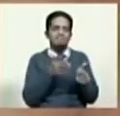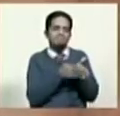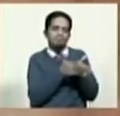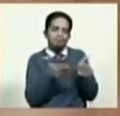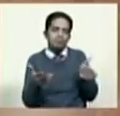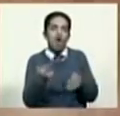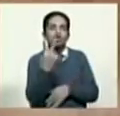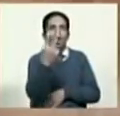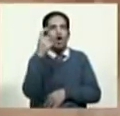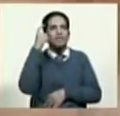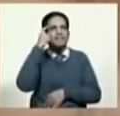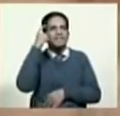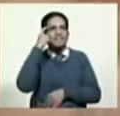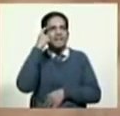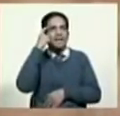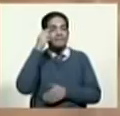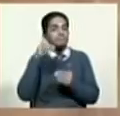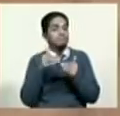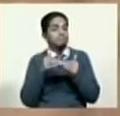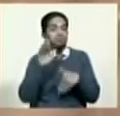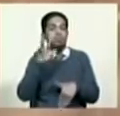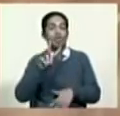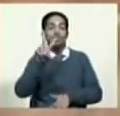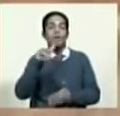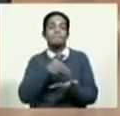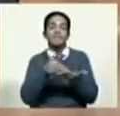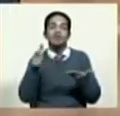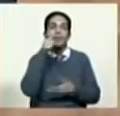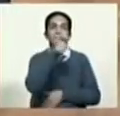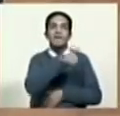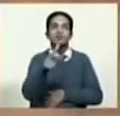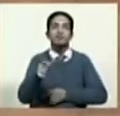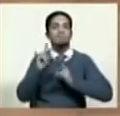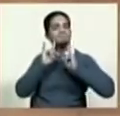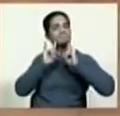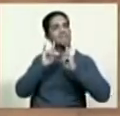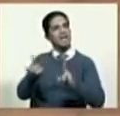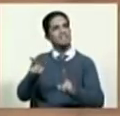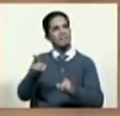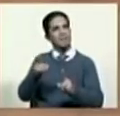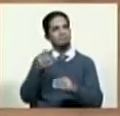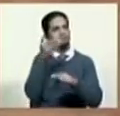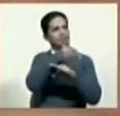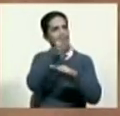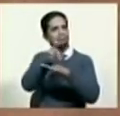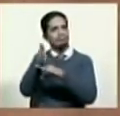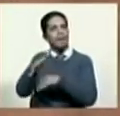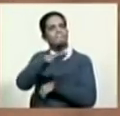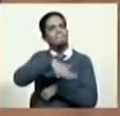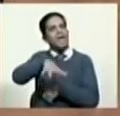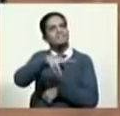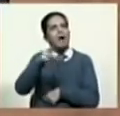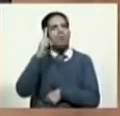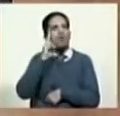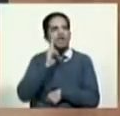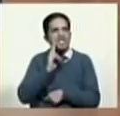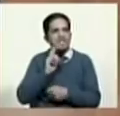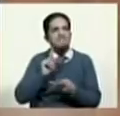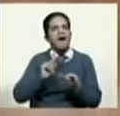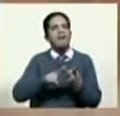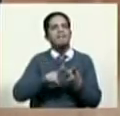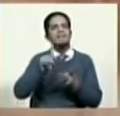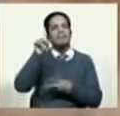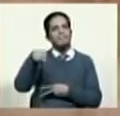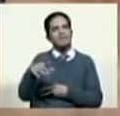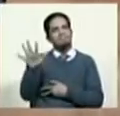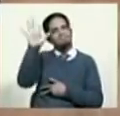horas, más de 2 millones de venezolanas y venezolanas han ido directamente a las plazas Bolívar, aquí en Caracas y en los otros 334